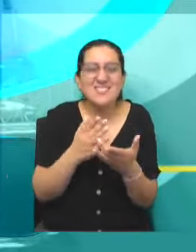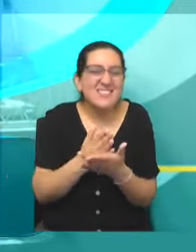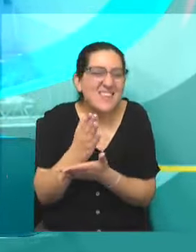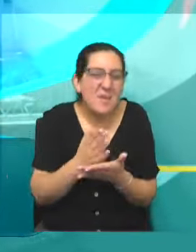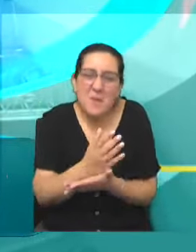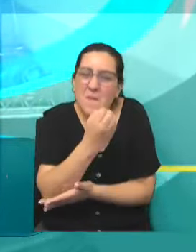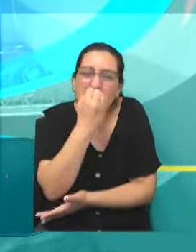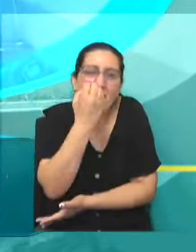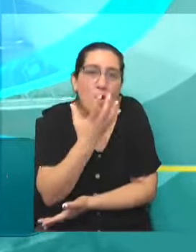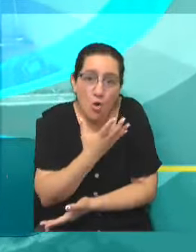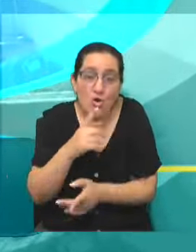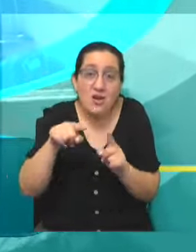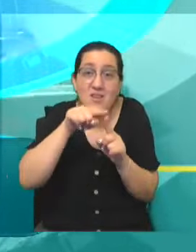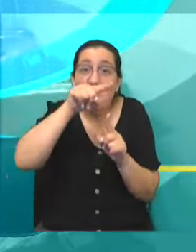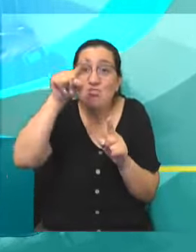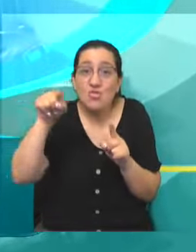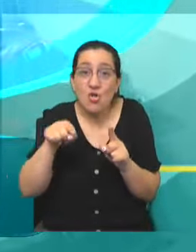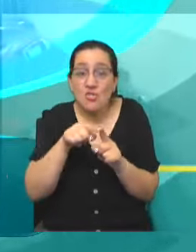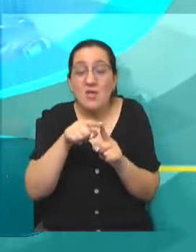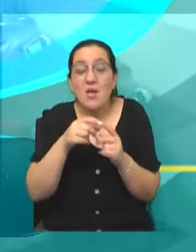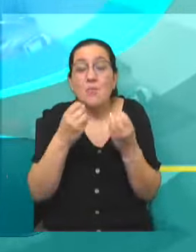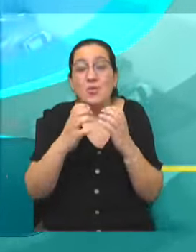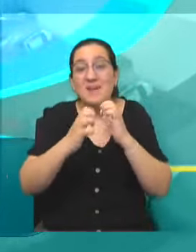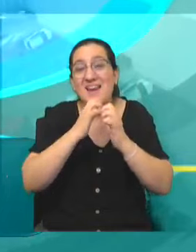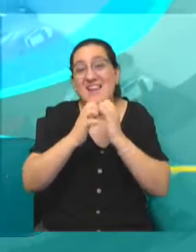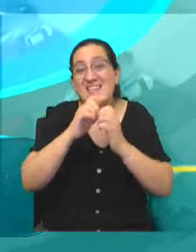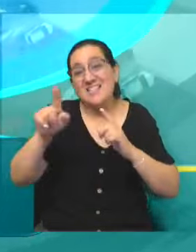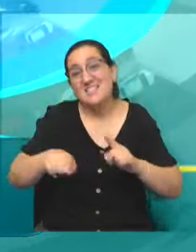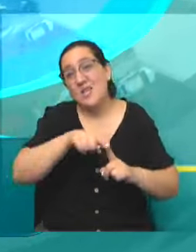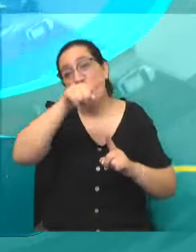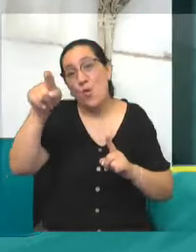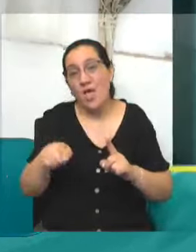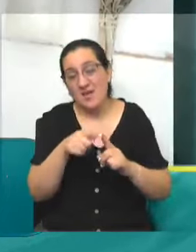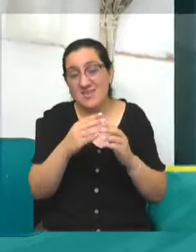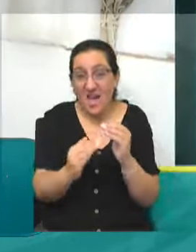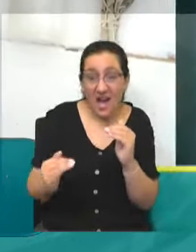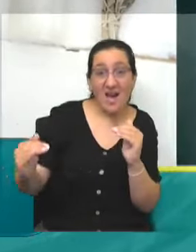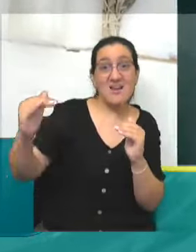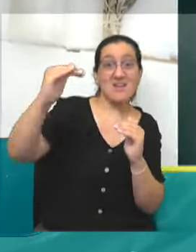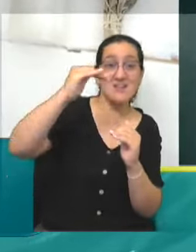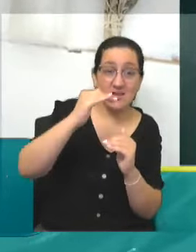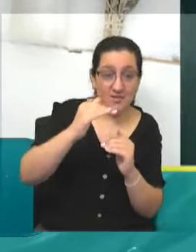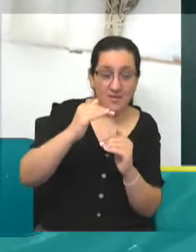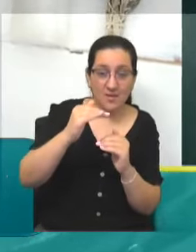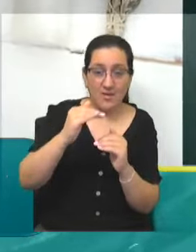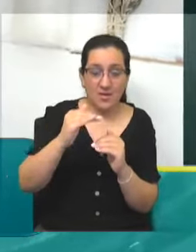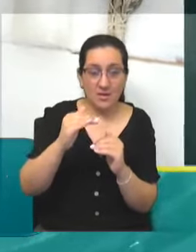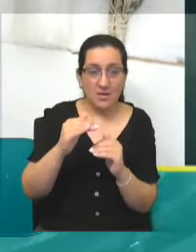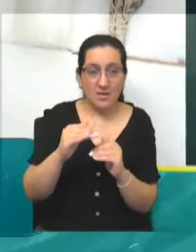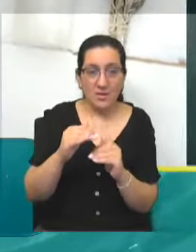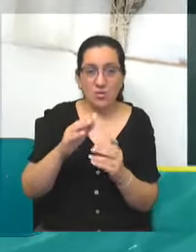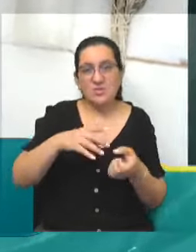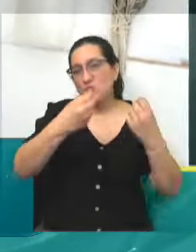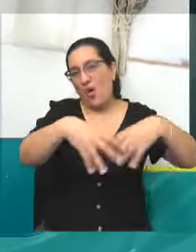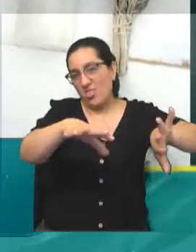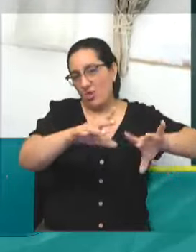altares. La energía circular viene muy bien. Arriba de eso, o sea, que no voy a ponerlo como en la mesa